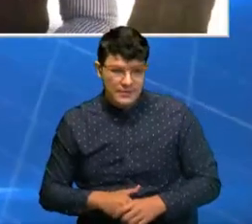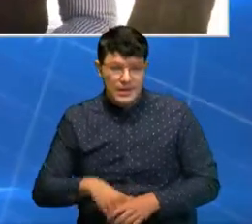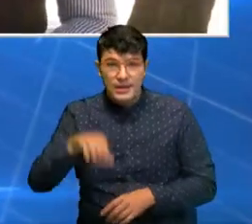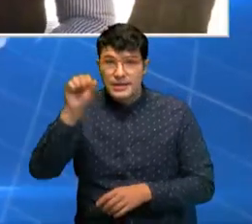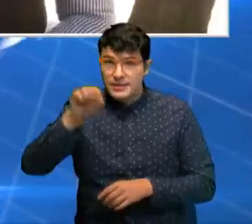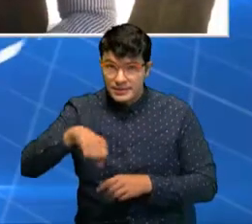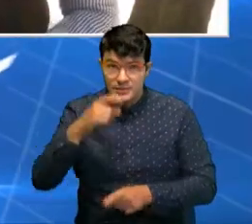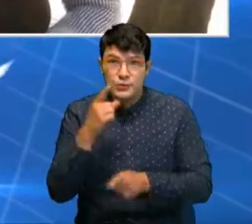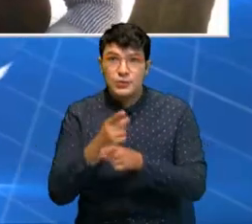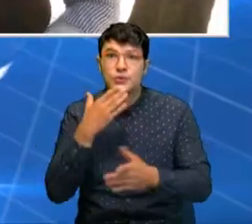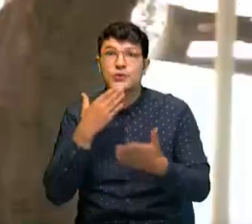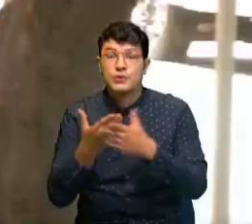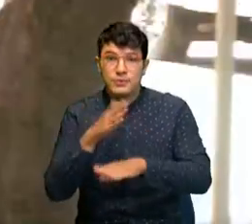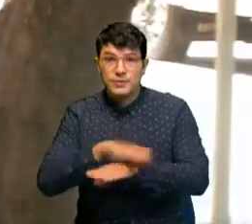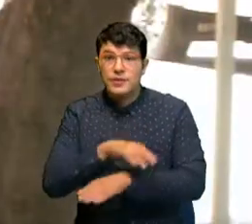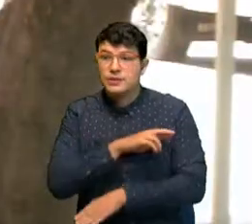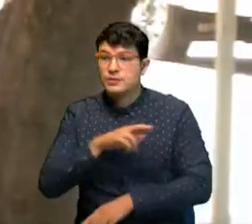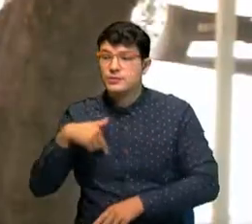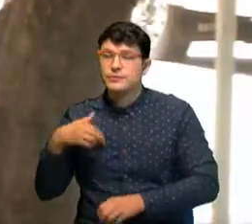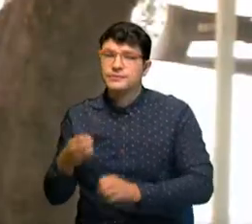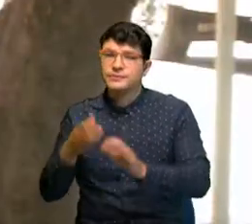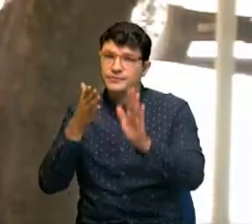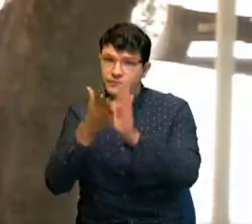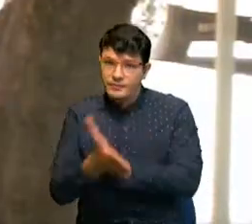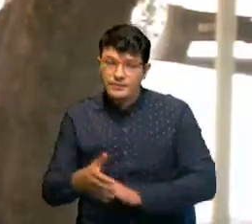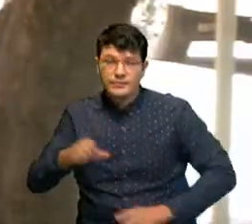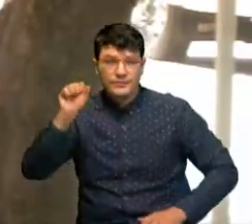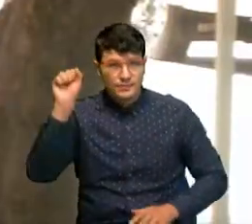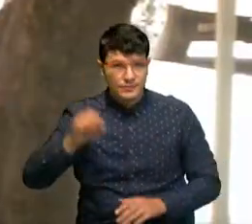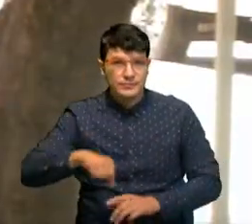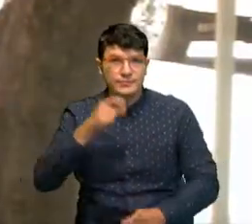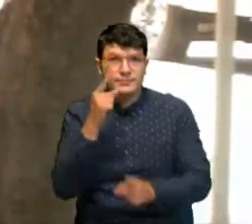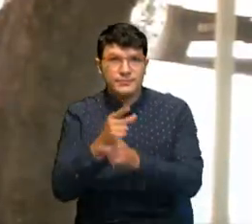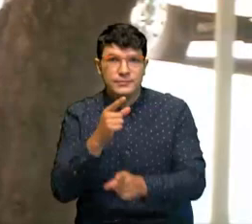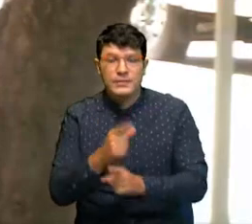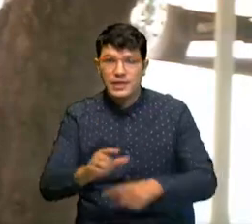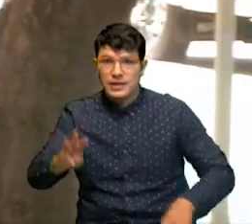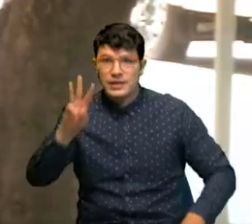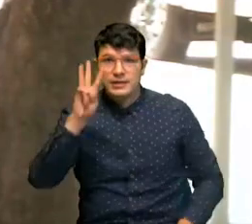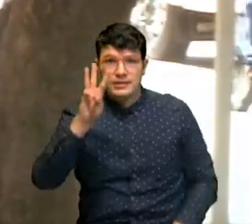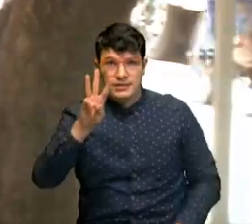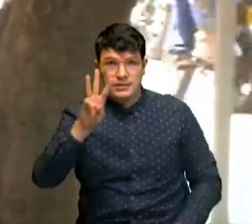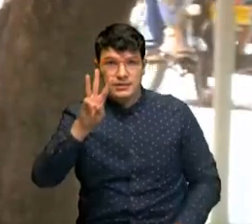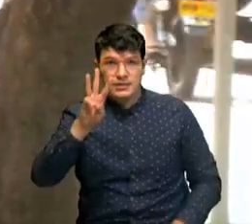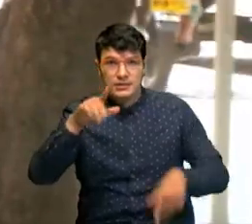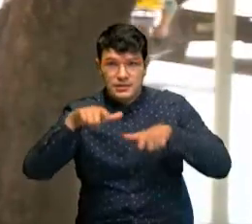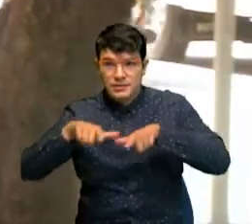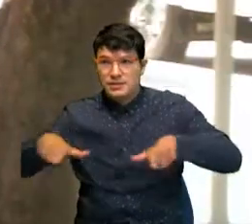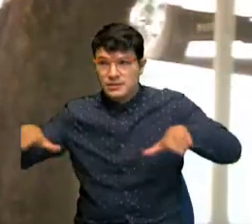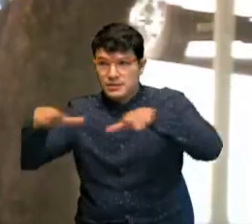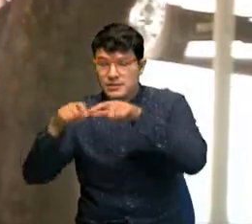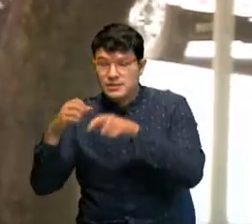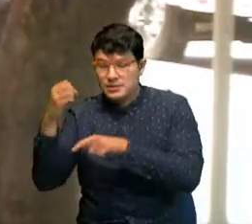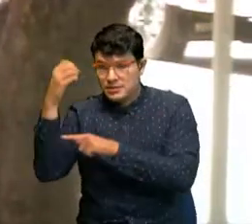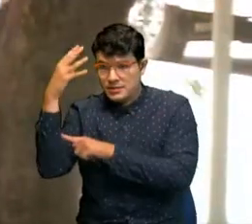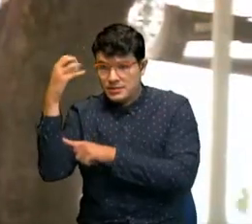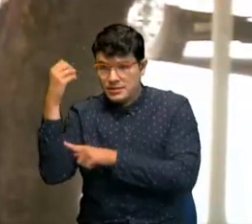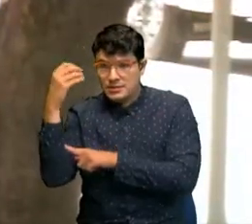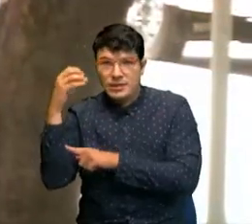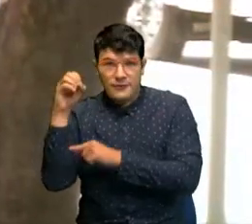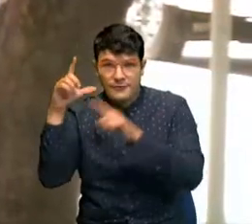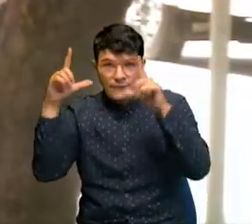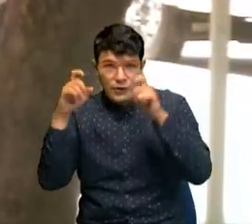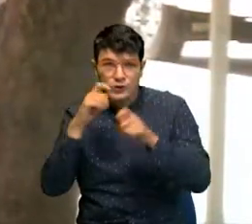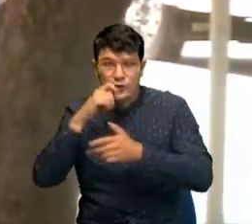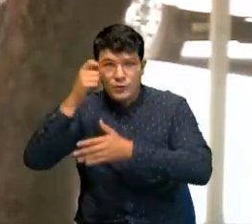Así es, buenas tardes. Pues les contamos que son exactamente tres puntos de manera pedagógica, no sancionatoria. Uno